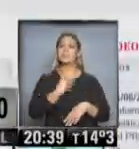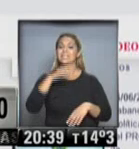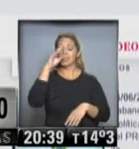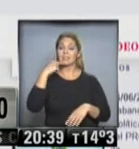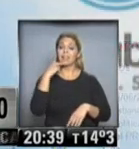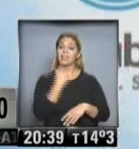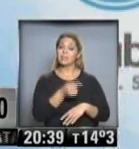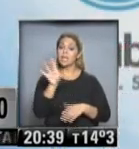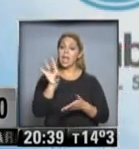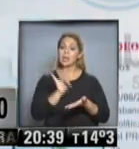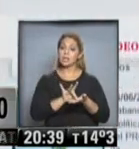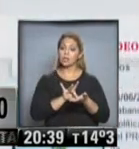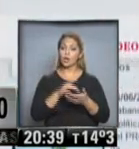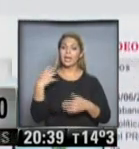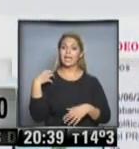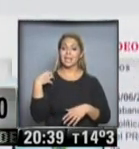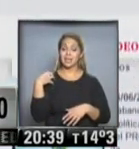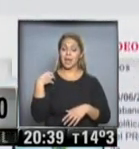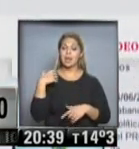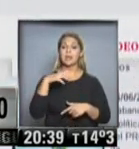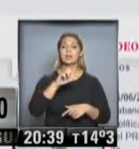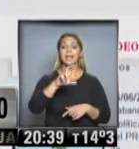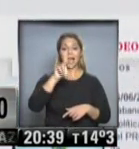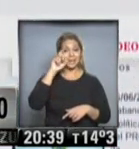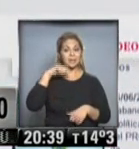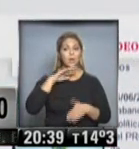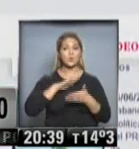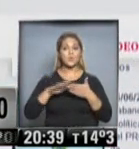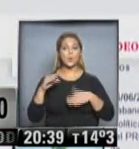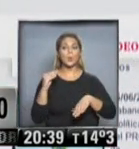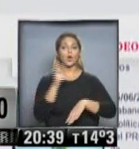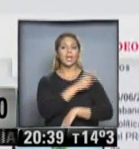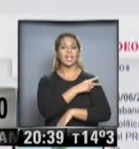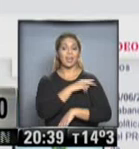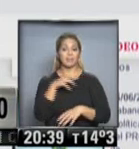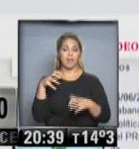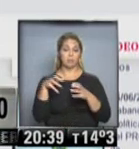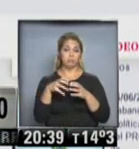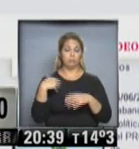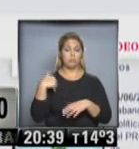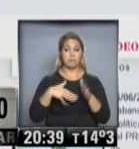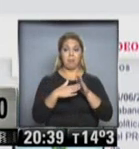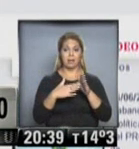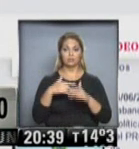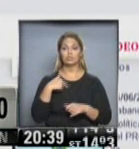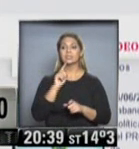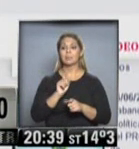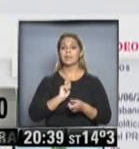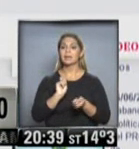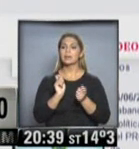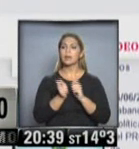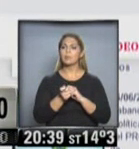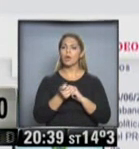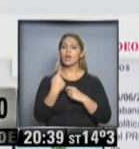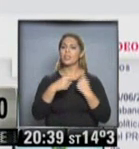Fernández designó al general de brigada Luis María Carena como nuevo jefe del Estado Mayor Conjunto, al mismo tiempo que reemplazó